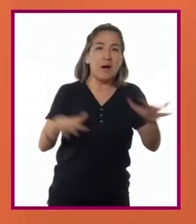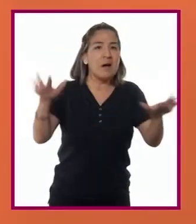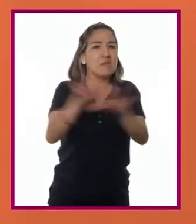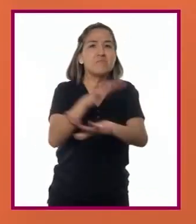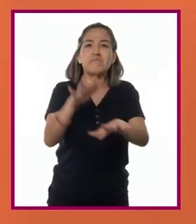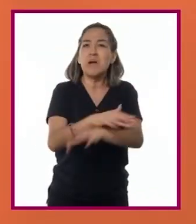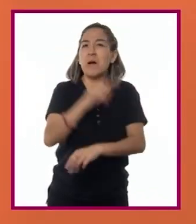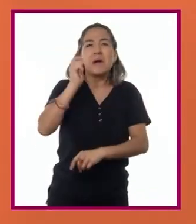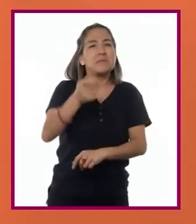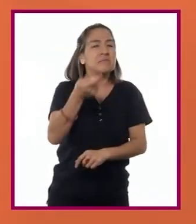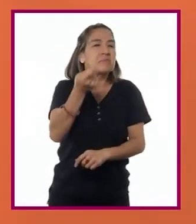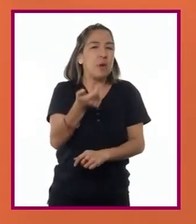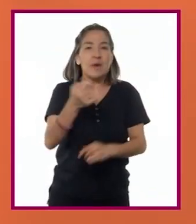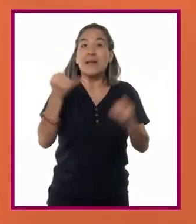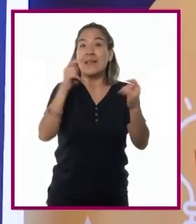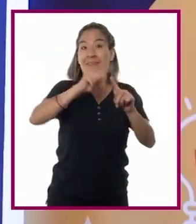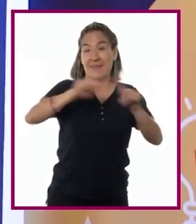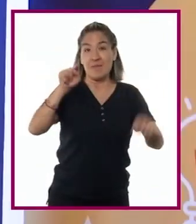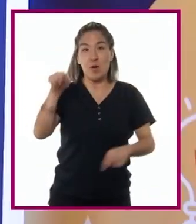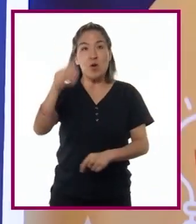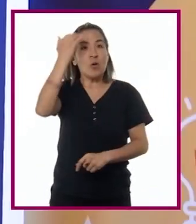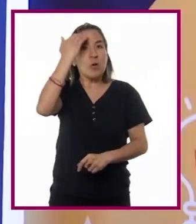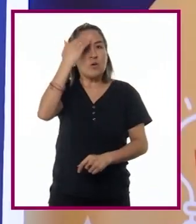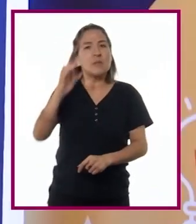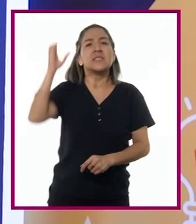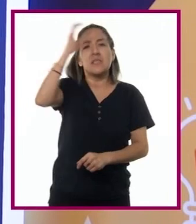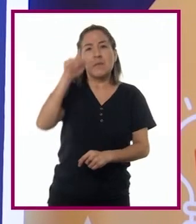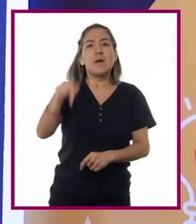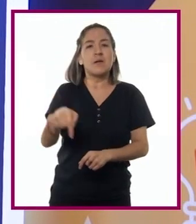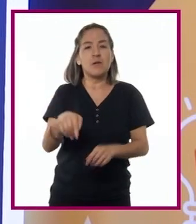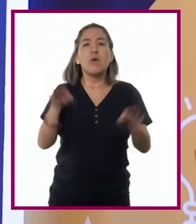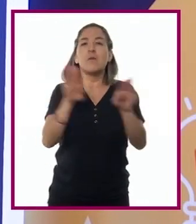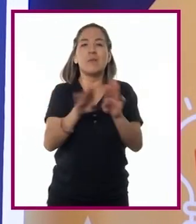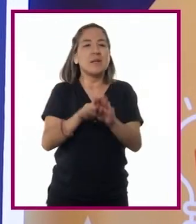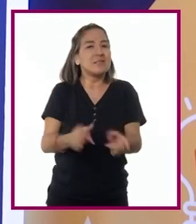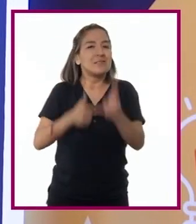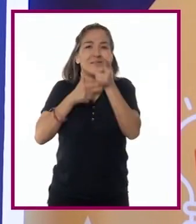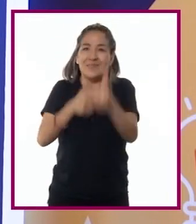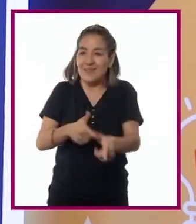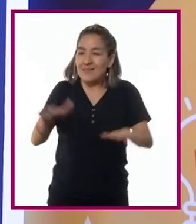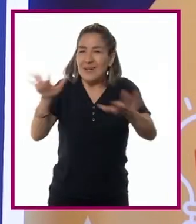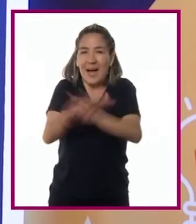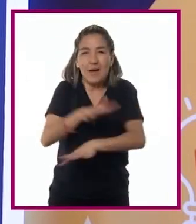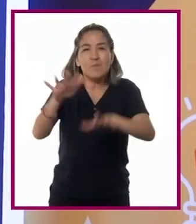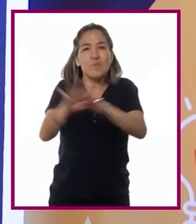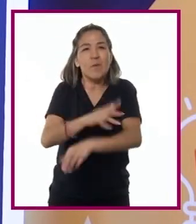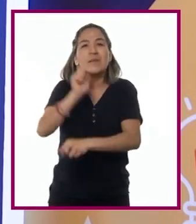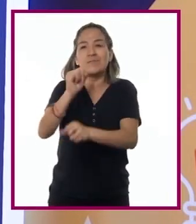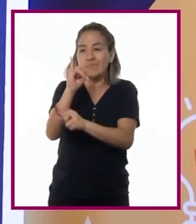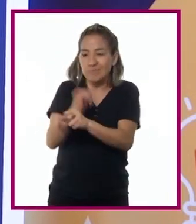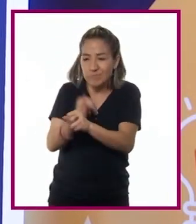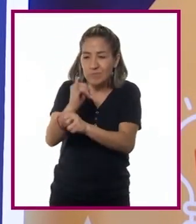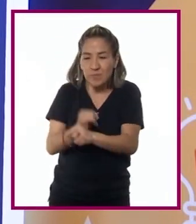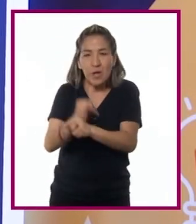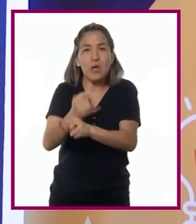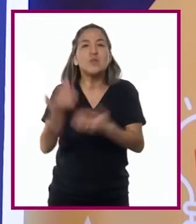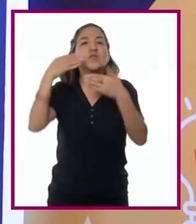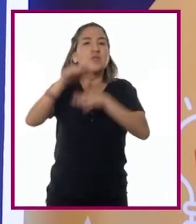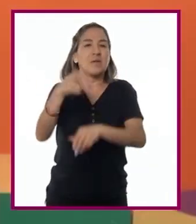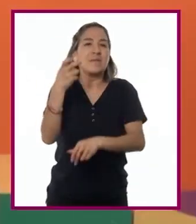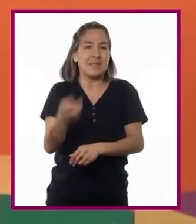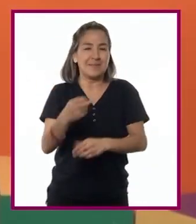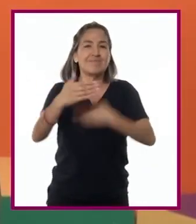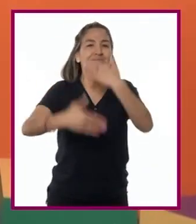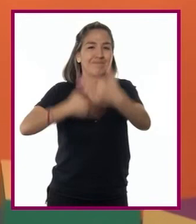diferencia del conocimiento científico, que está en constante cambio por los avances en las